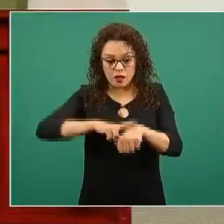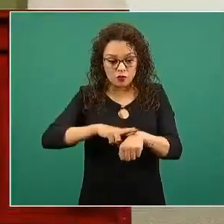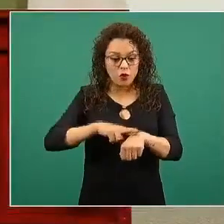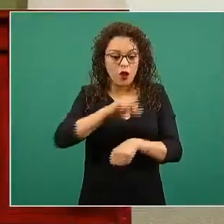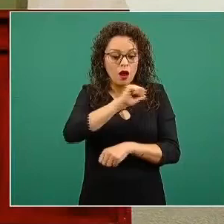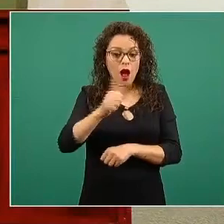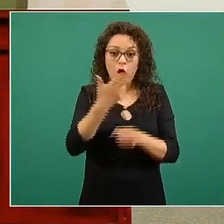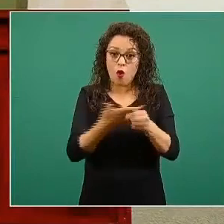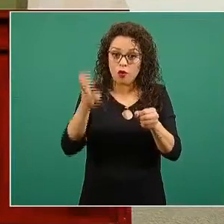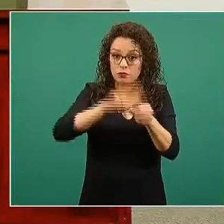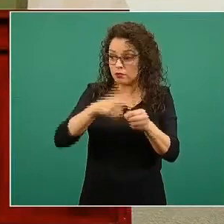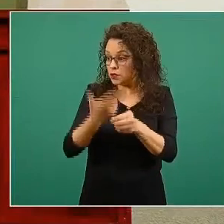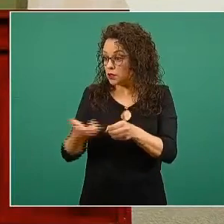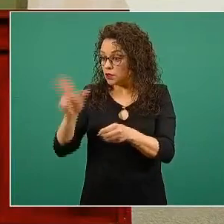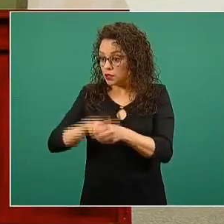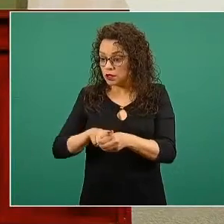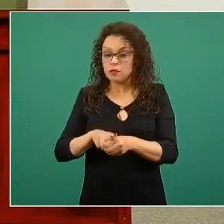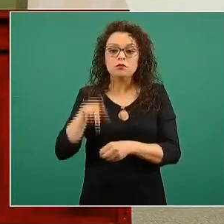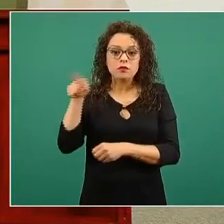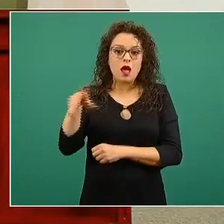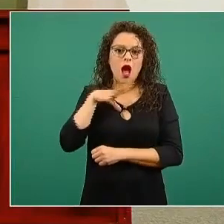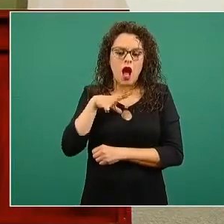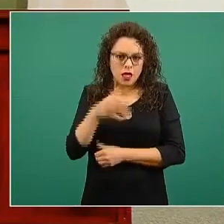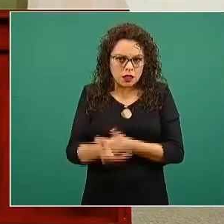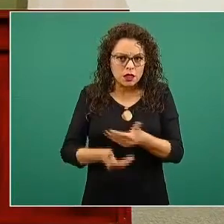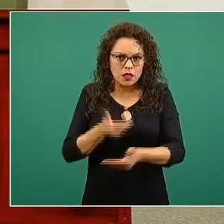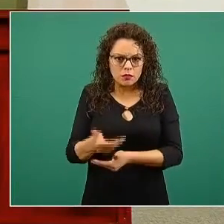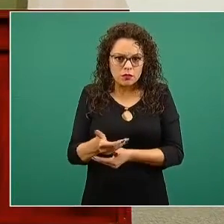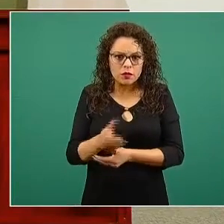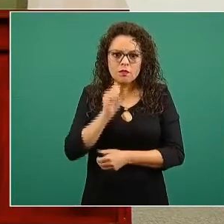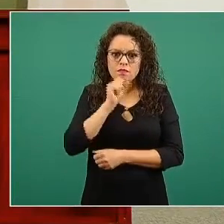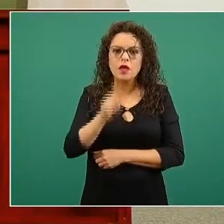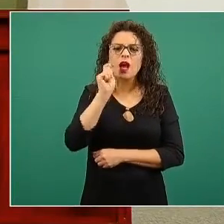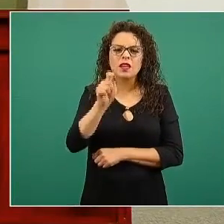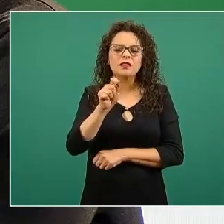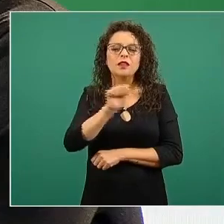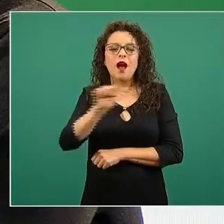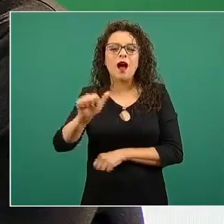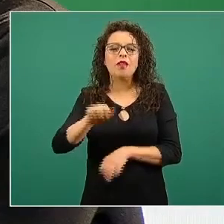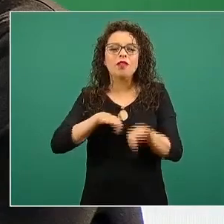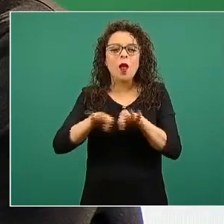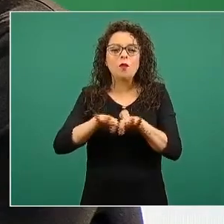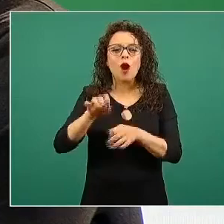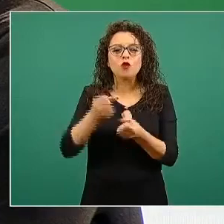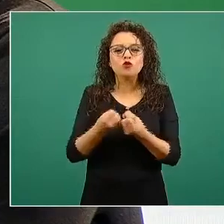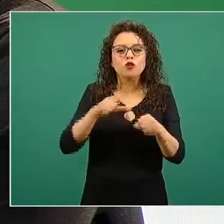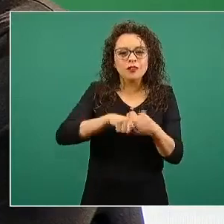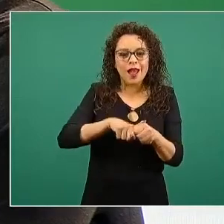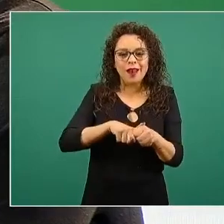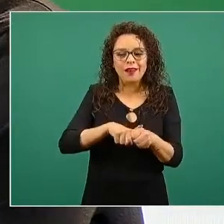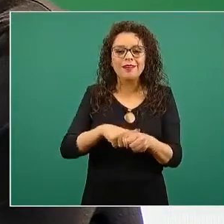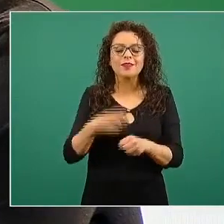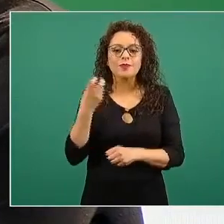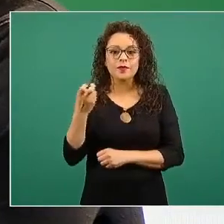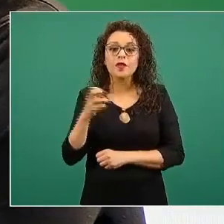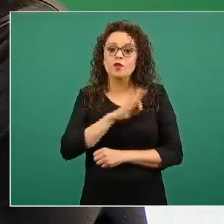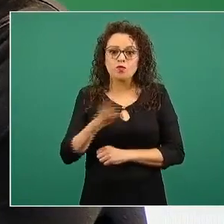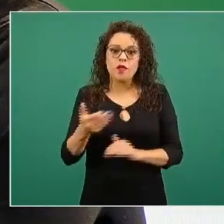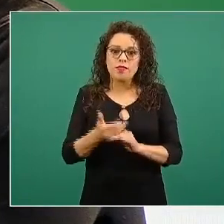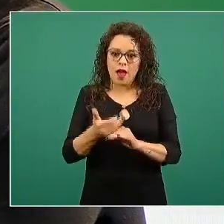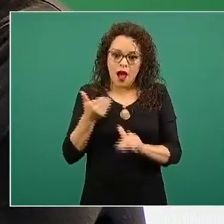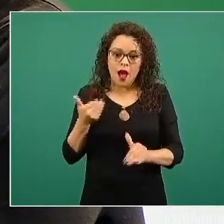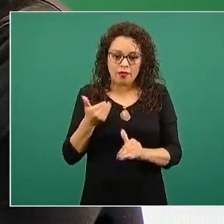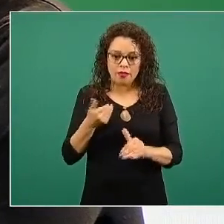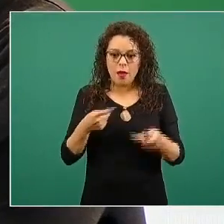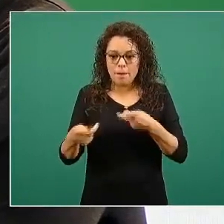de los servicios que se brindan en ella, así como de trabajo social, pues estos documentos puedan estar lo antes posible, sobre